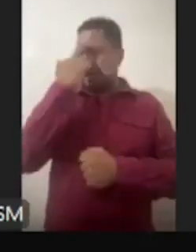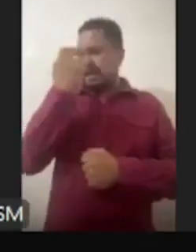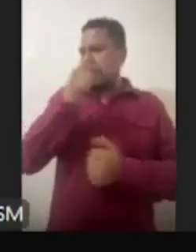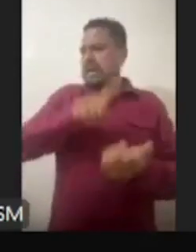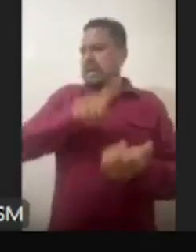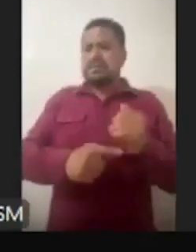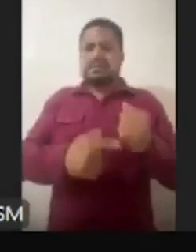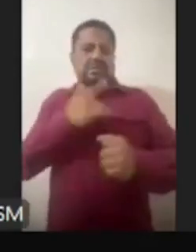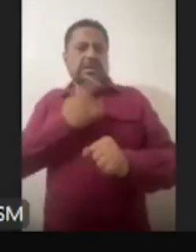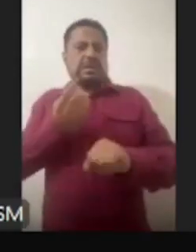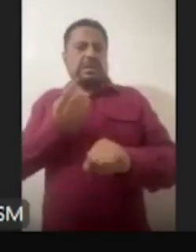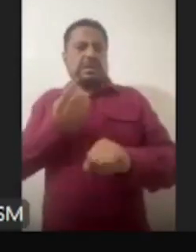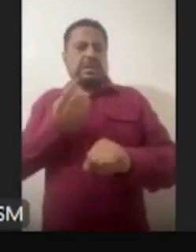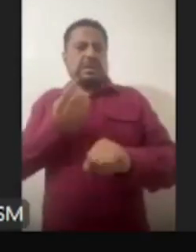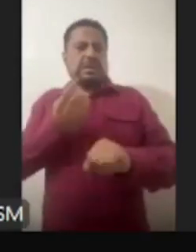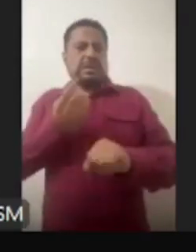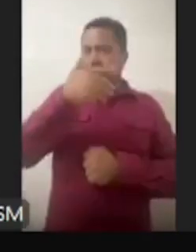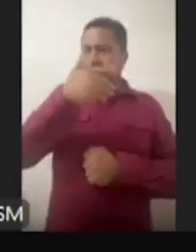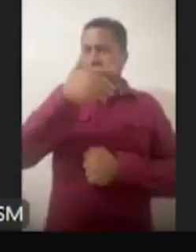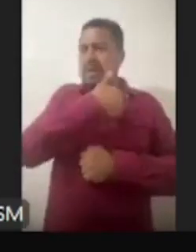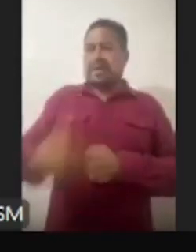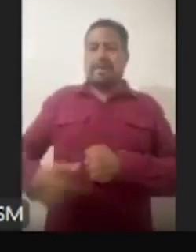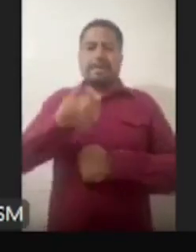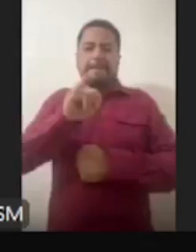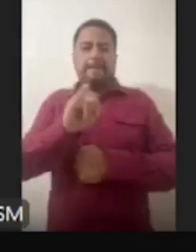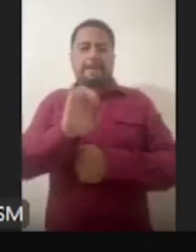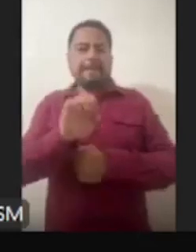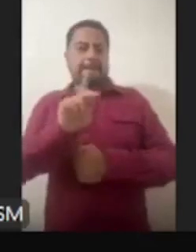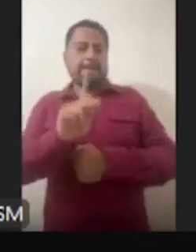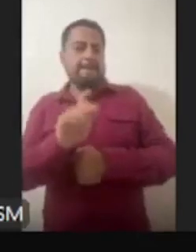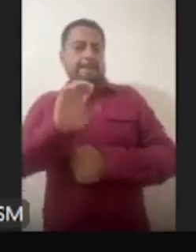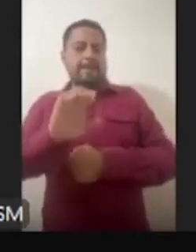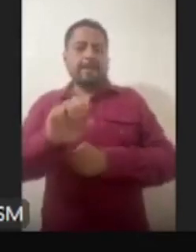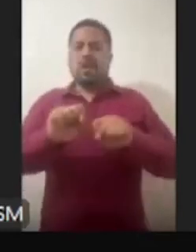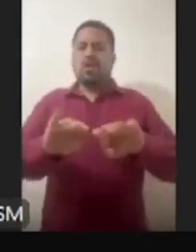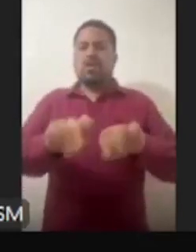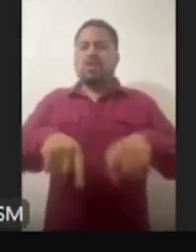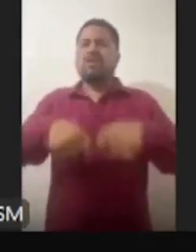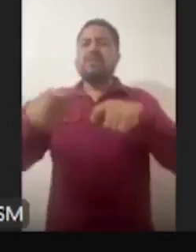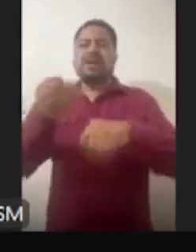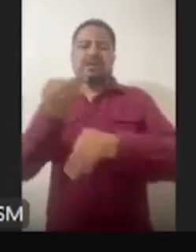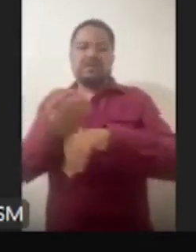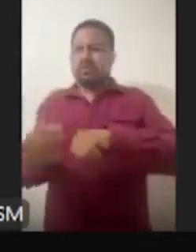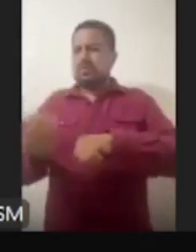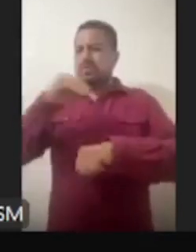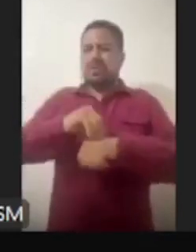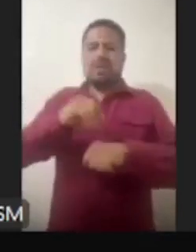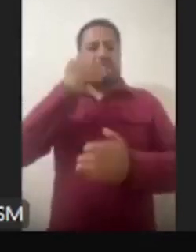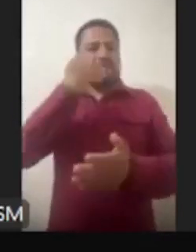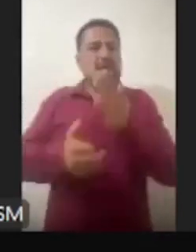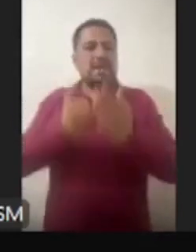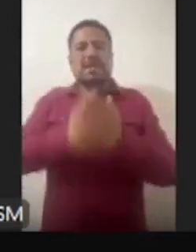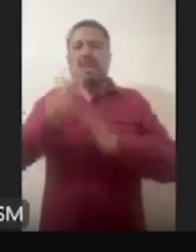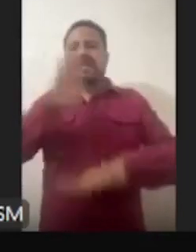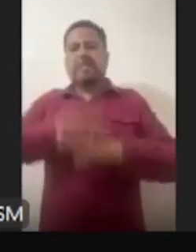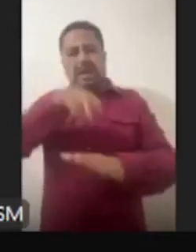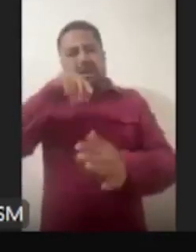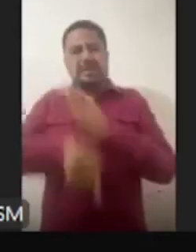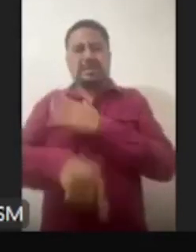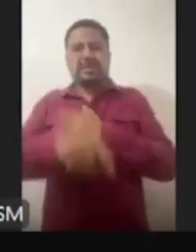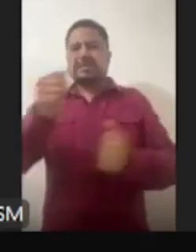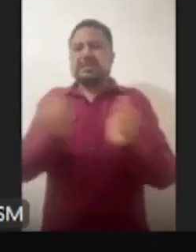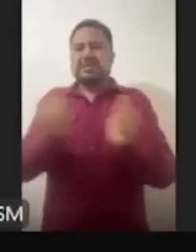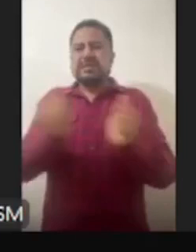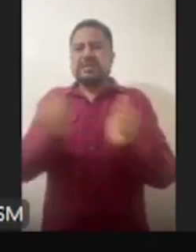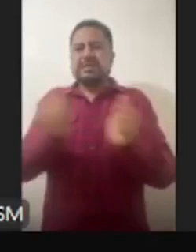consejera presidente del IEPC en el oficio recurrido. Y la ausencia de esta porción del agravio de algún argumento o razonamiento tendiente a